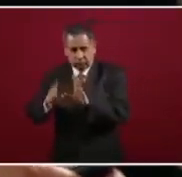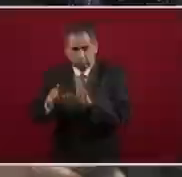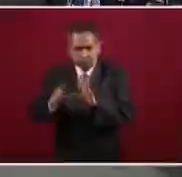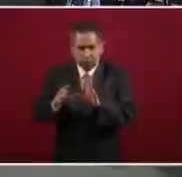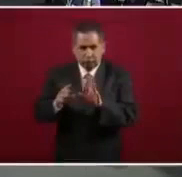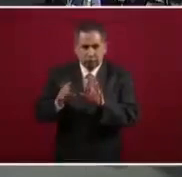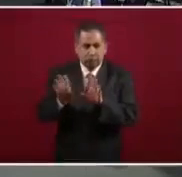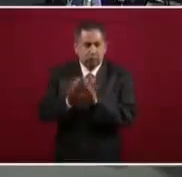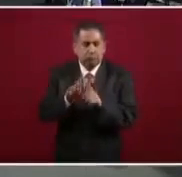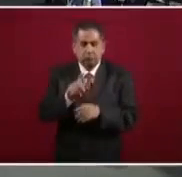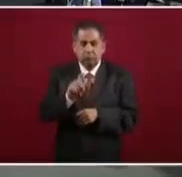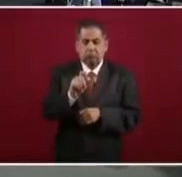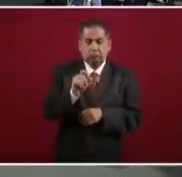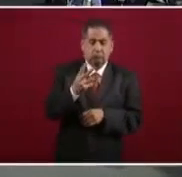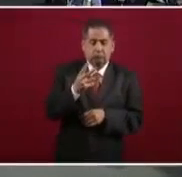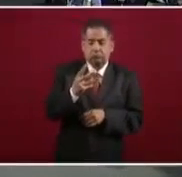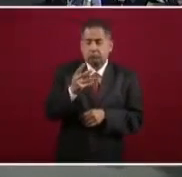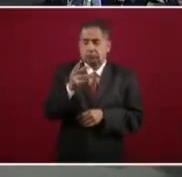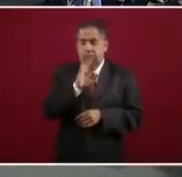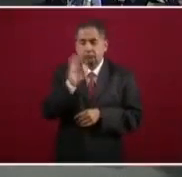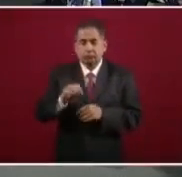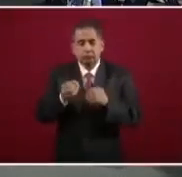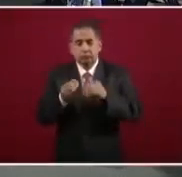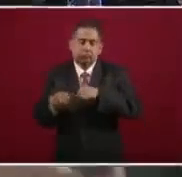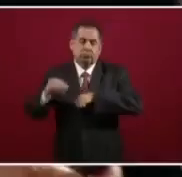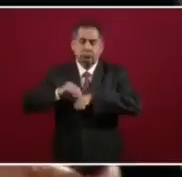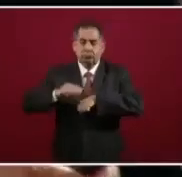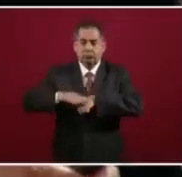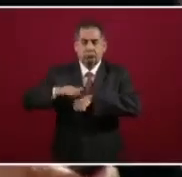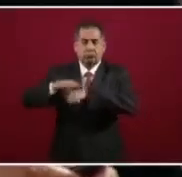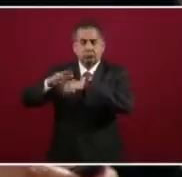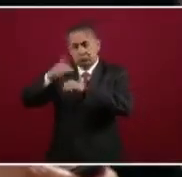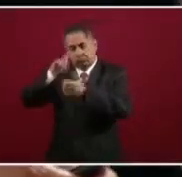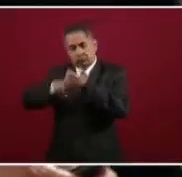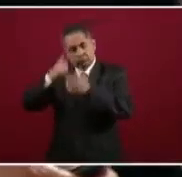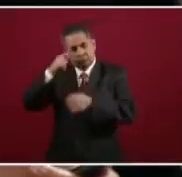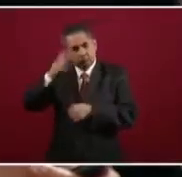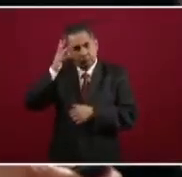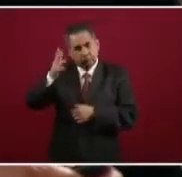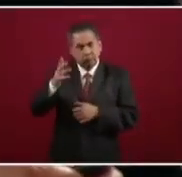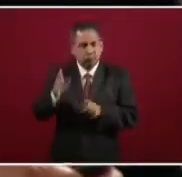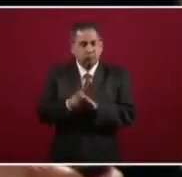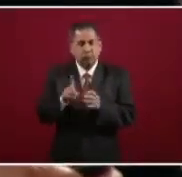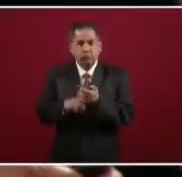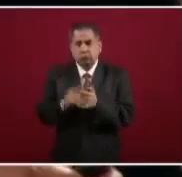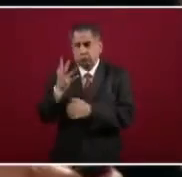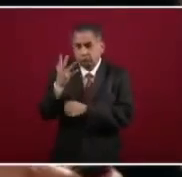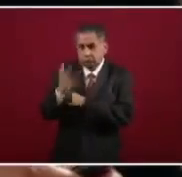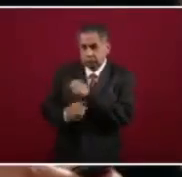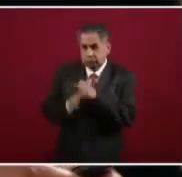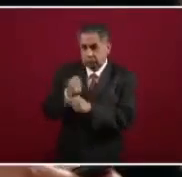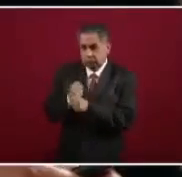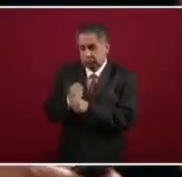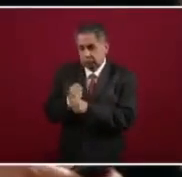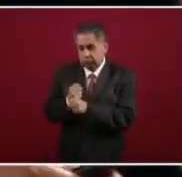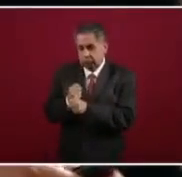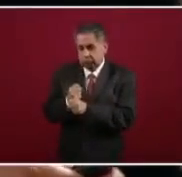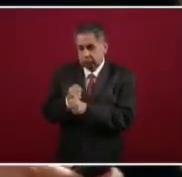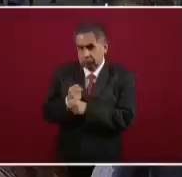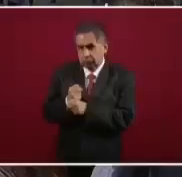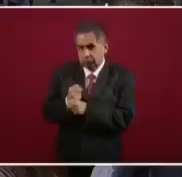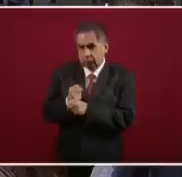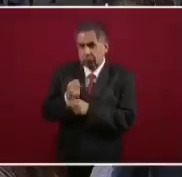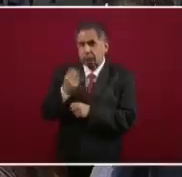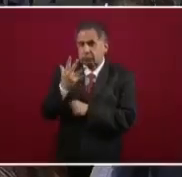pero 24 por ciento sería la cifra que se esperaría si ya son cinco años buenos y